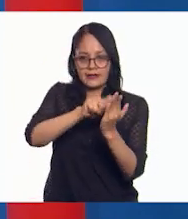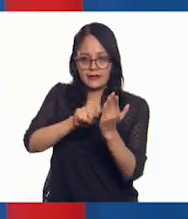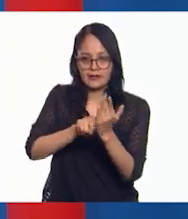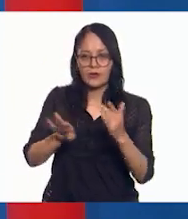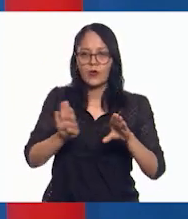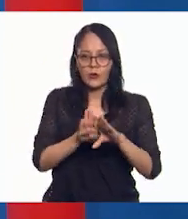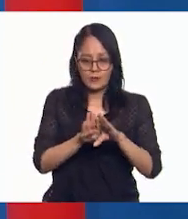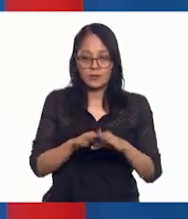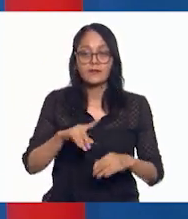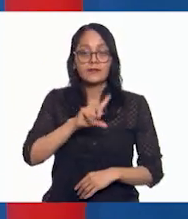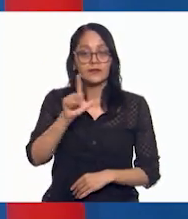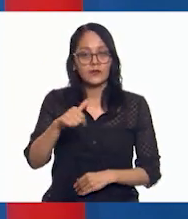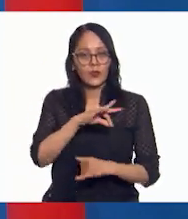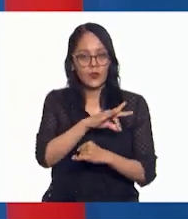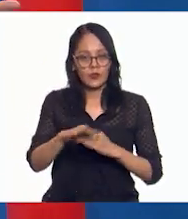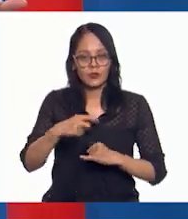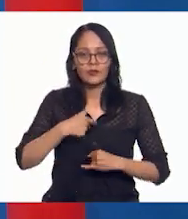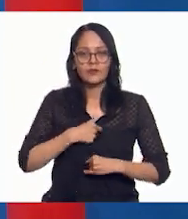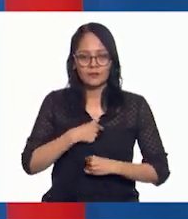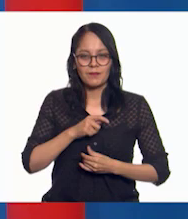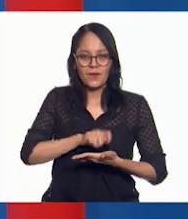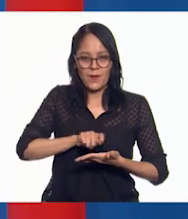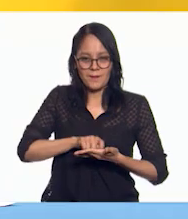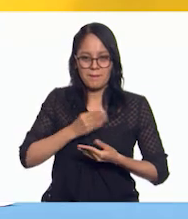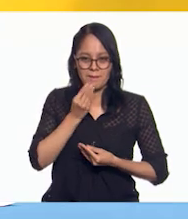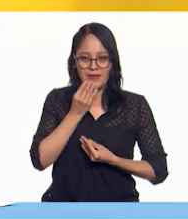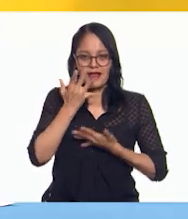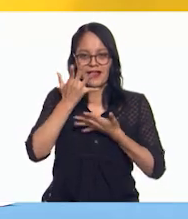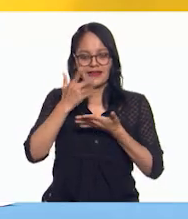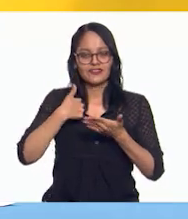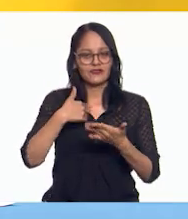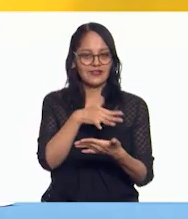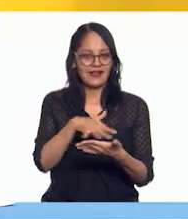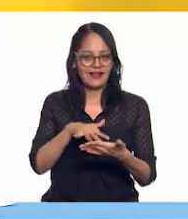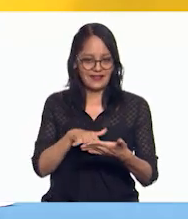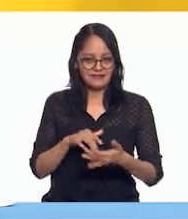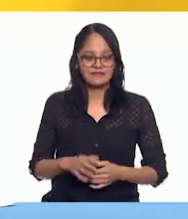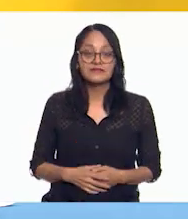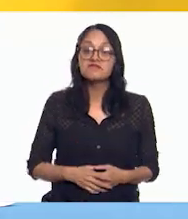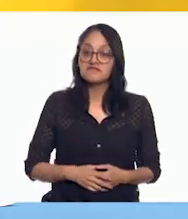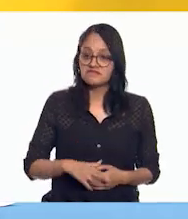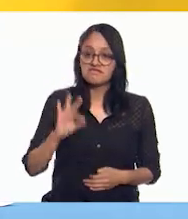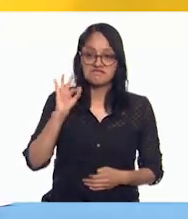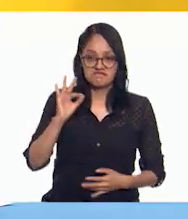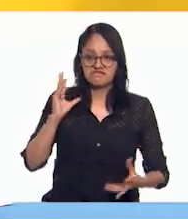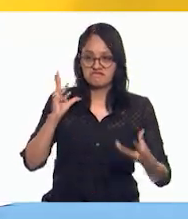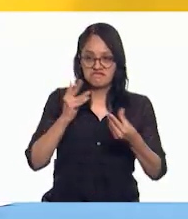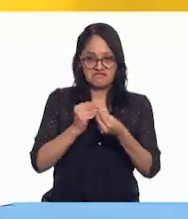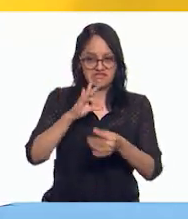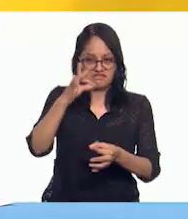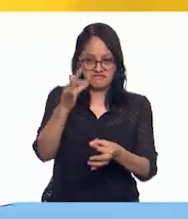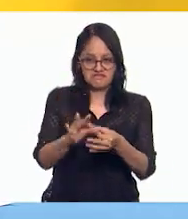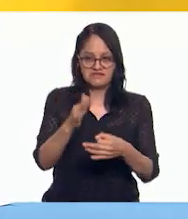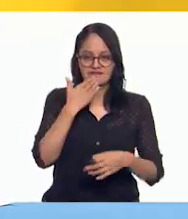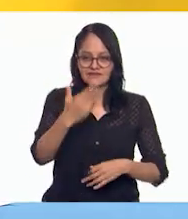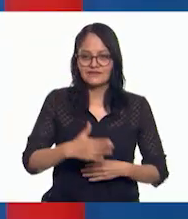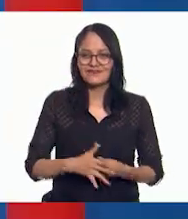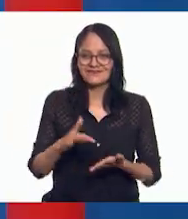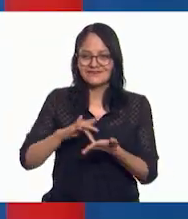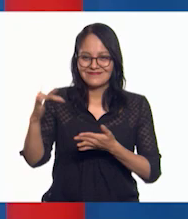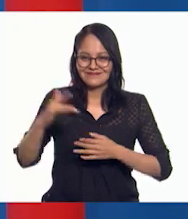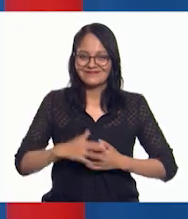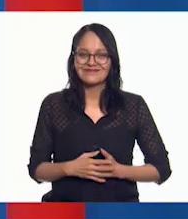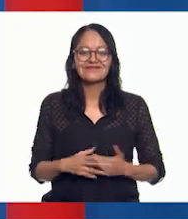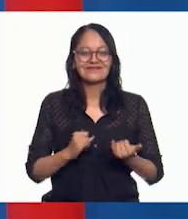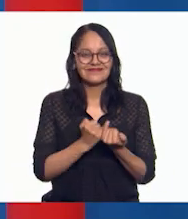último, compartí mi poema leyéndolo aquí en voz alta. Fue una recapitulación puntual. Muchísimas gracias, María. Muchas gracias